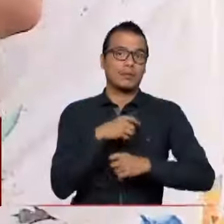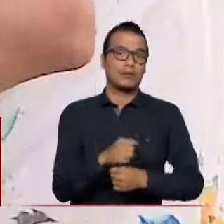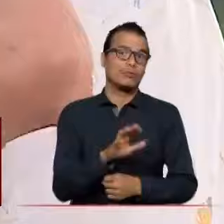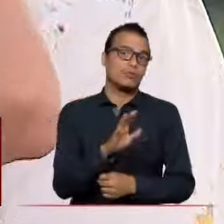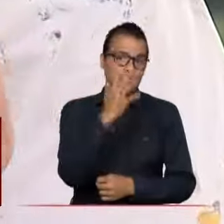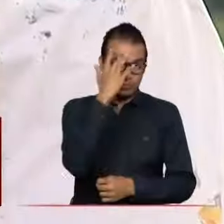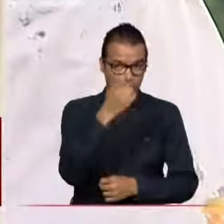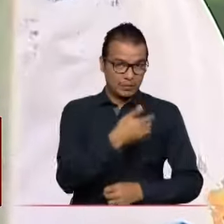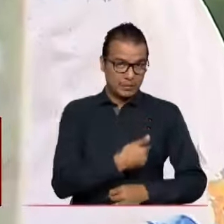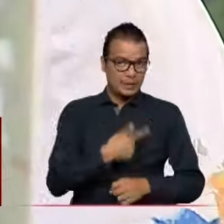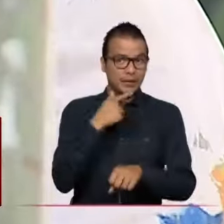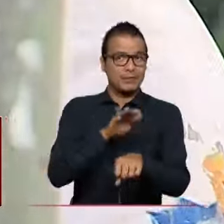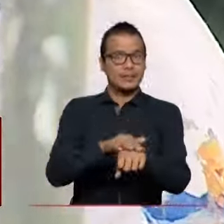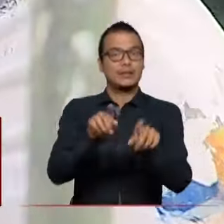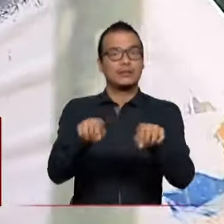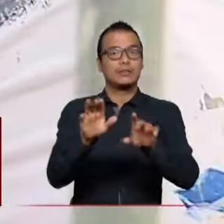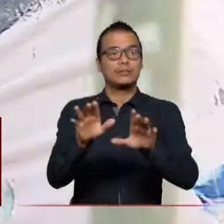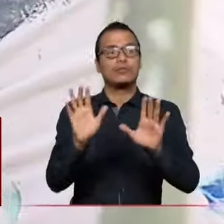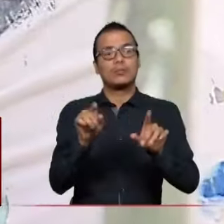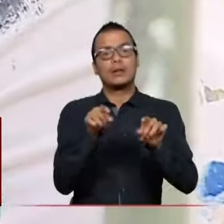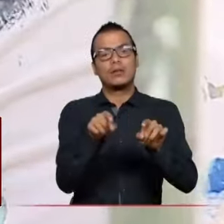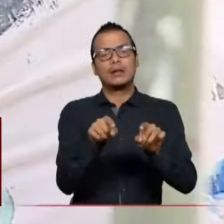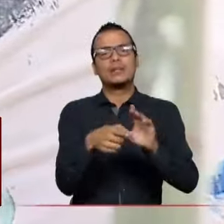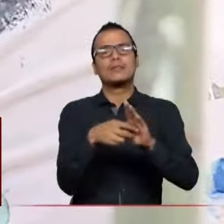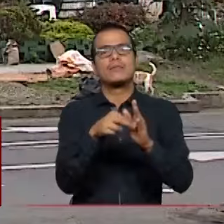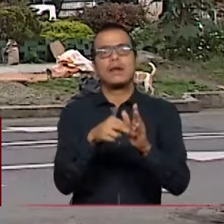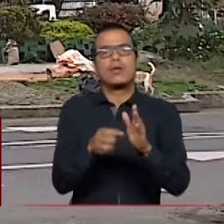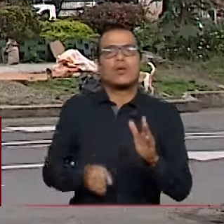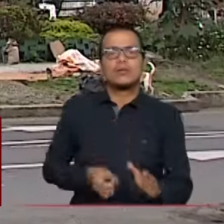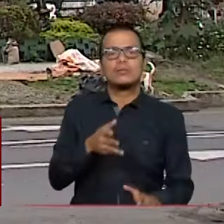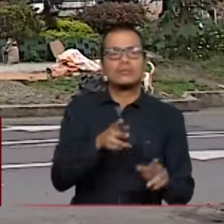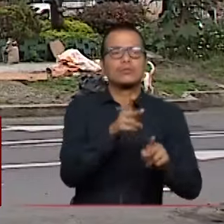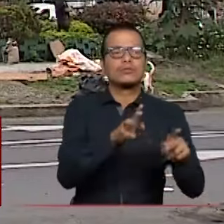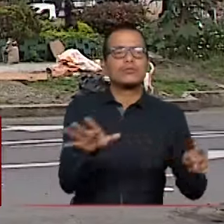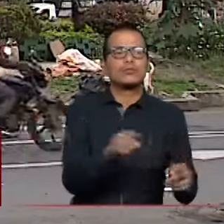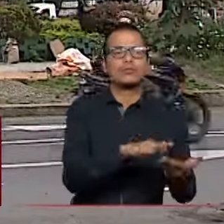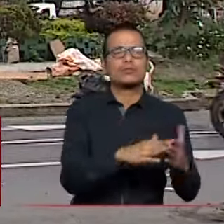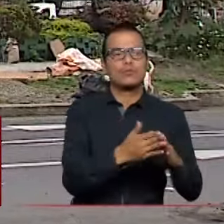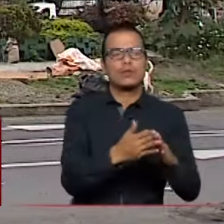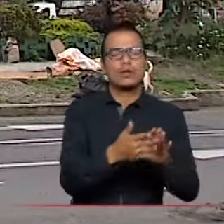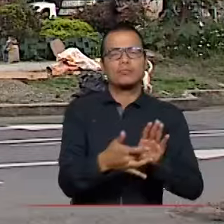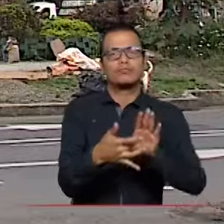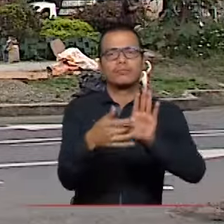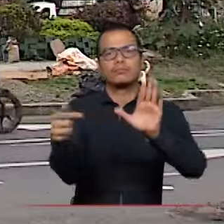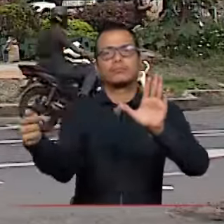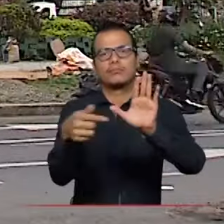recoge el sentir de las necesidades de muchos que poco a poco han llegado a alzar su voz.